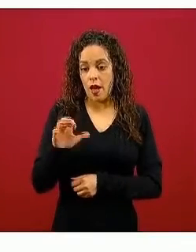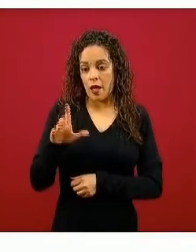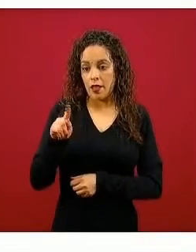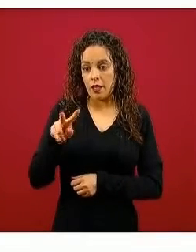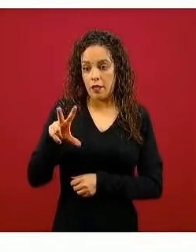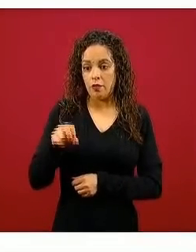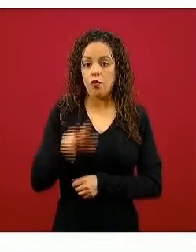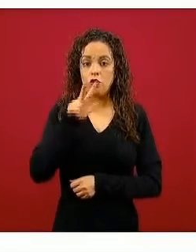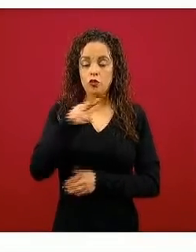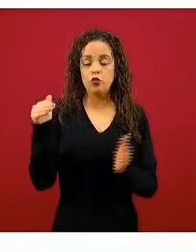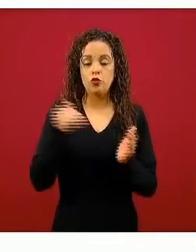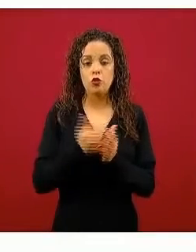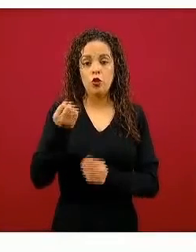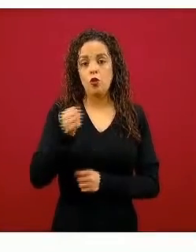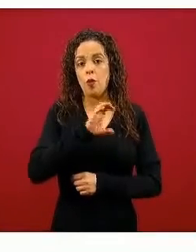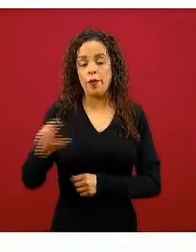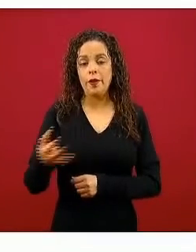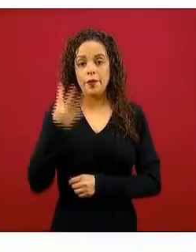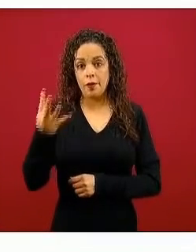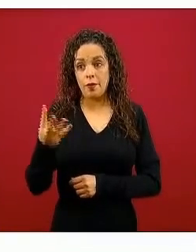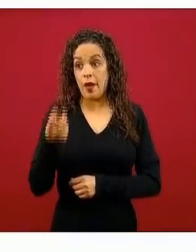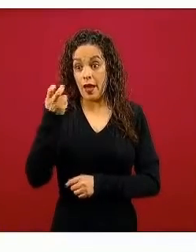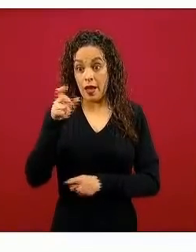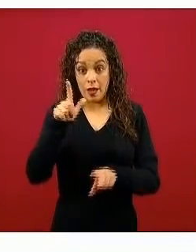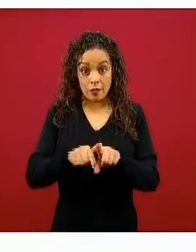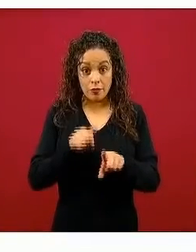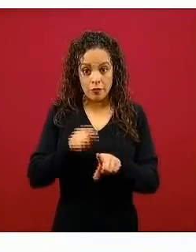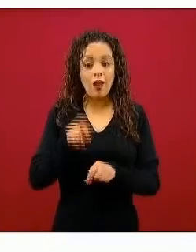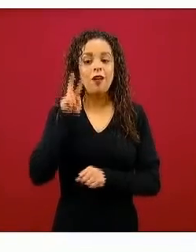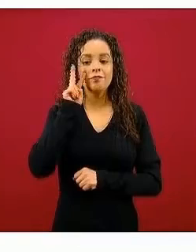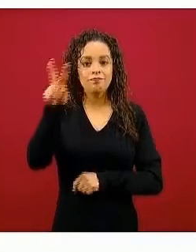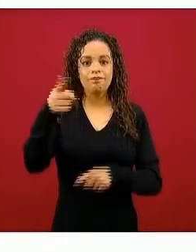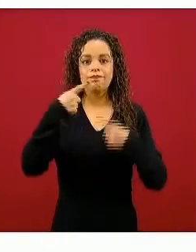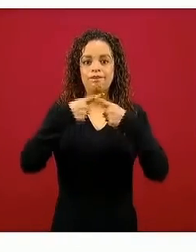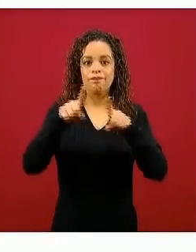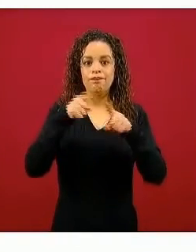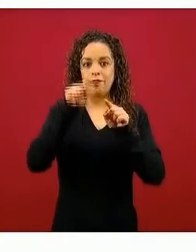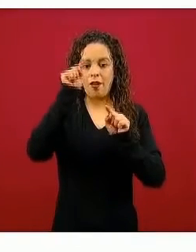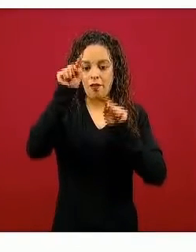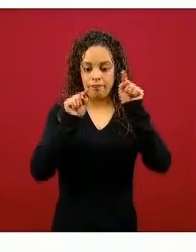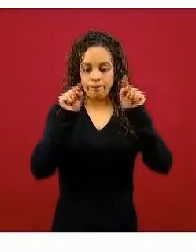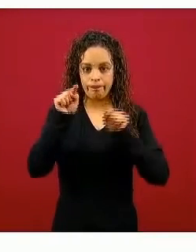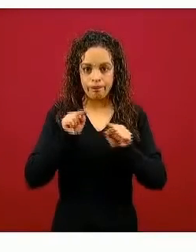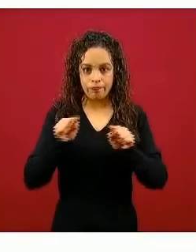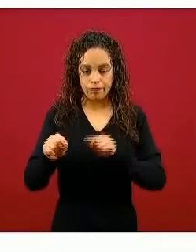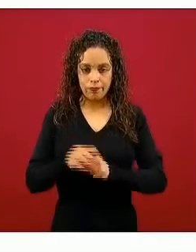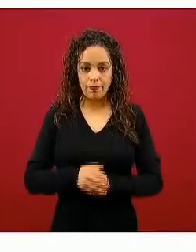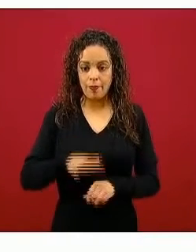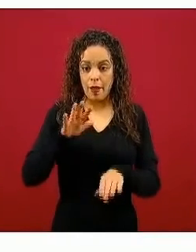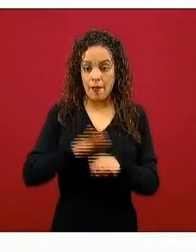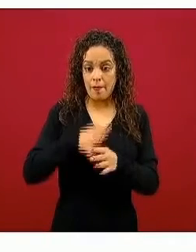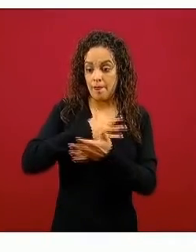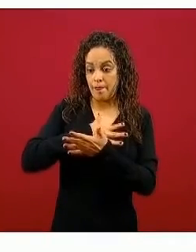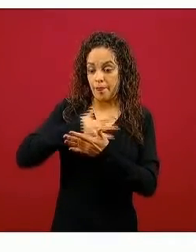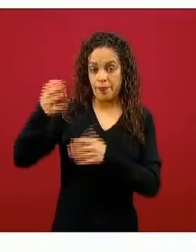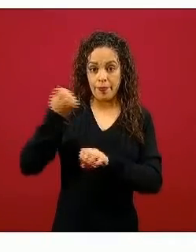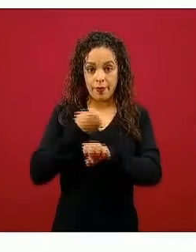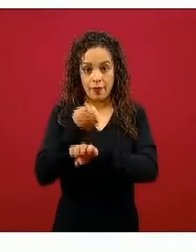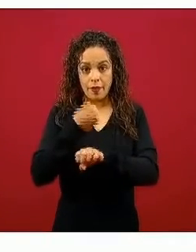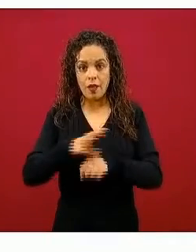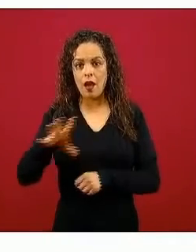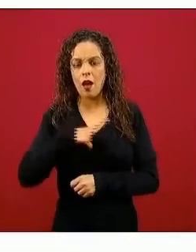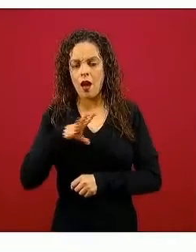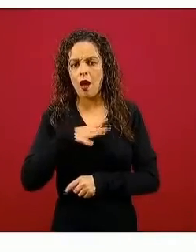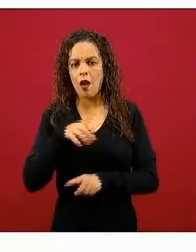18.904, y pues vemos aquí que los colores son diferentes. La gran mayoría de los estados están todavía en un